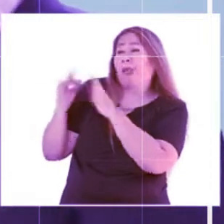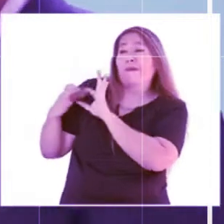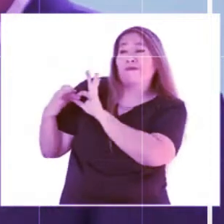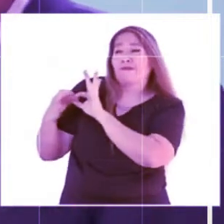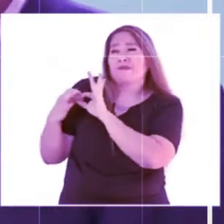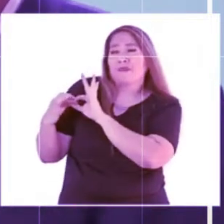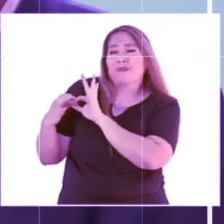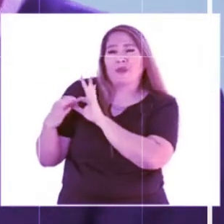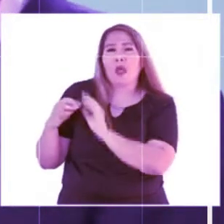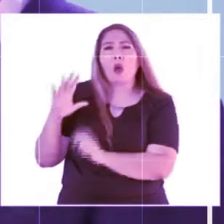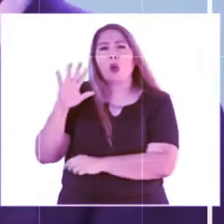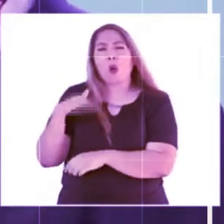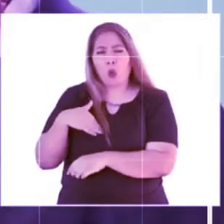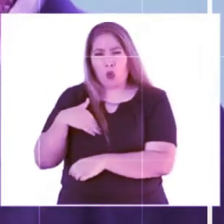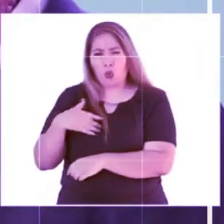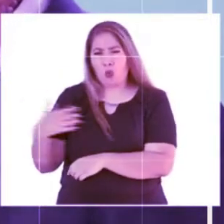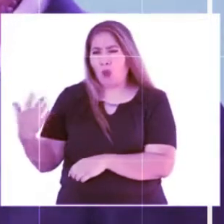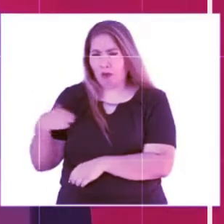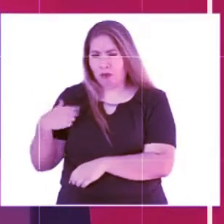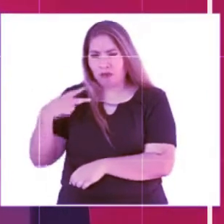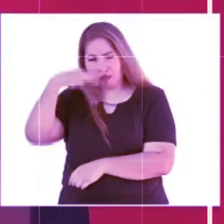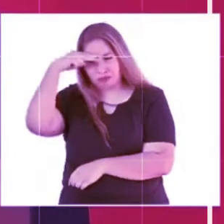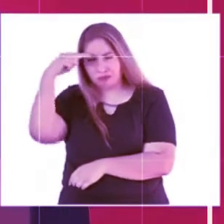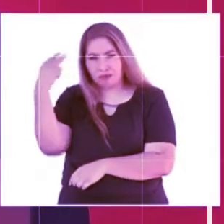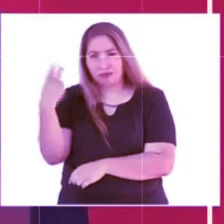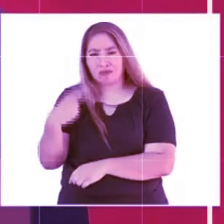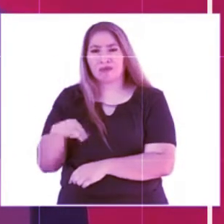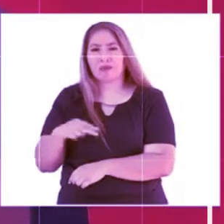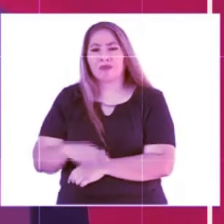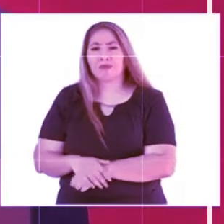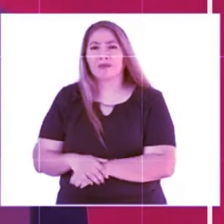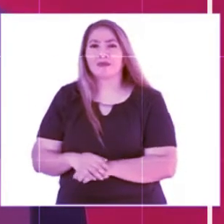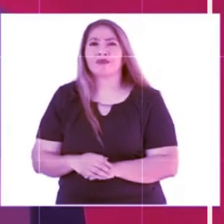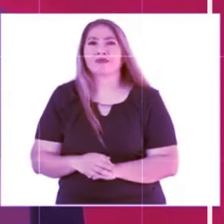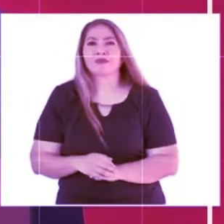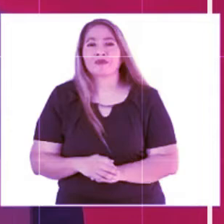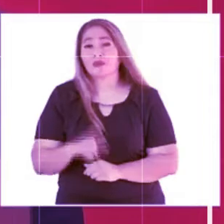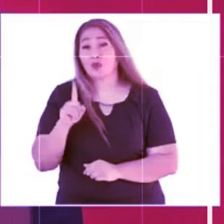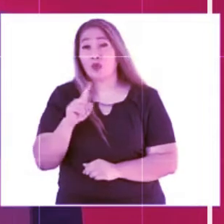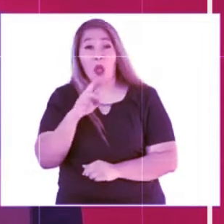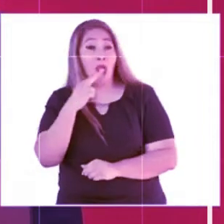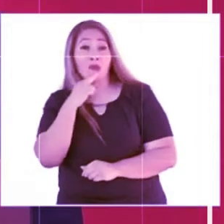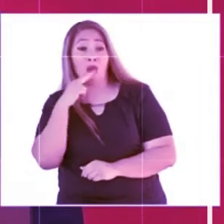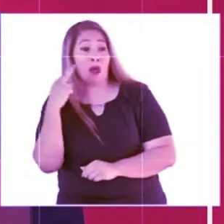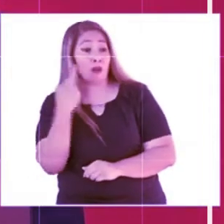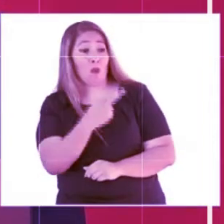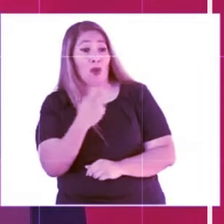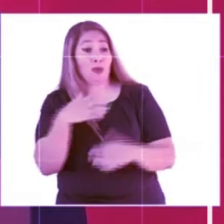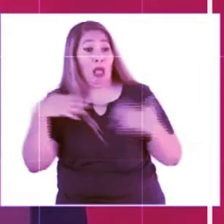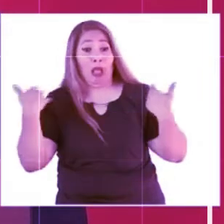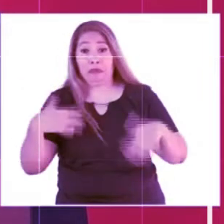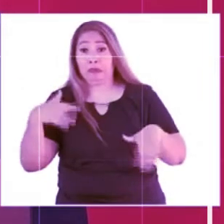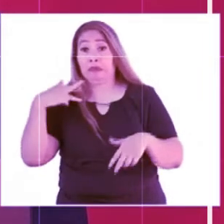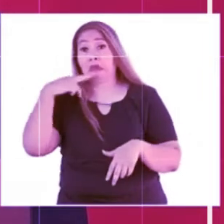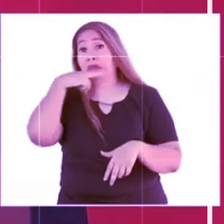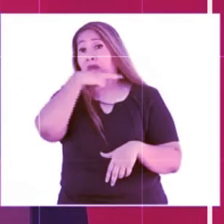colaboración con nuestro país. Hubo una respuesta rápida,